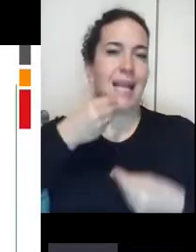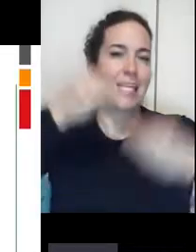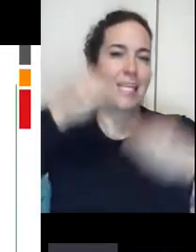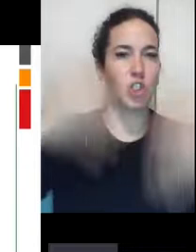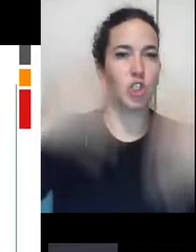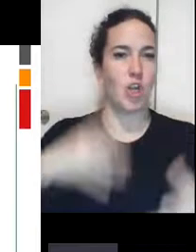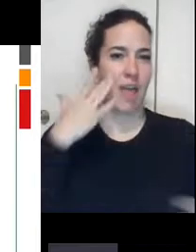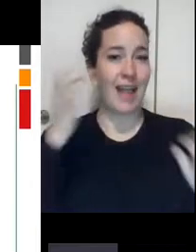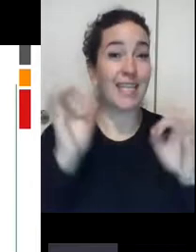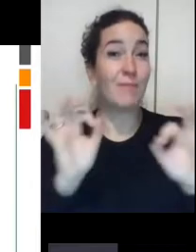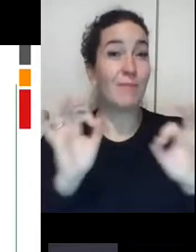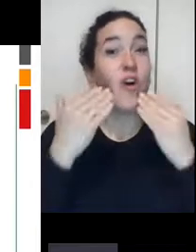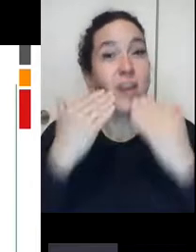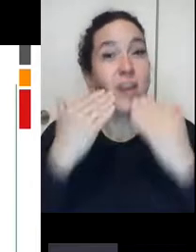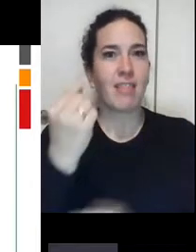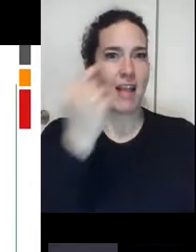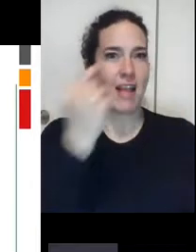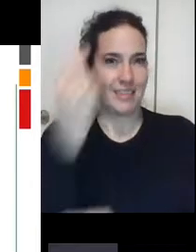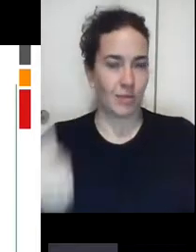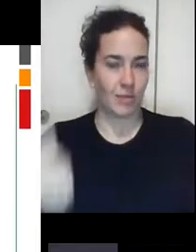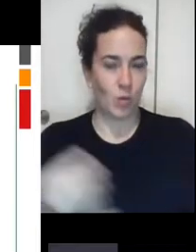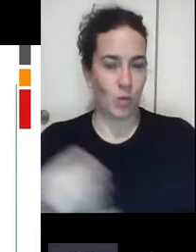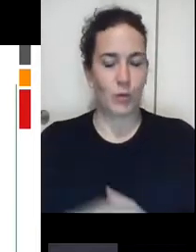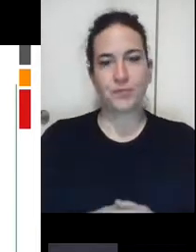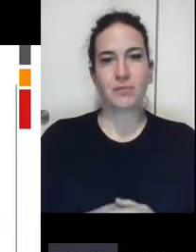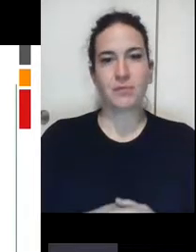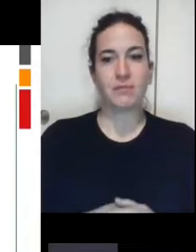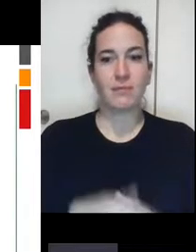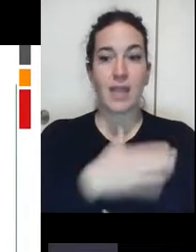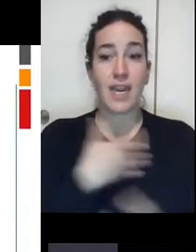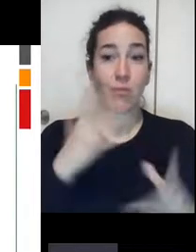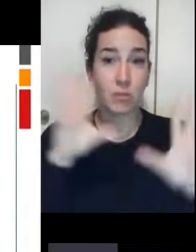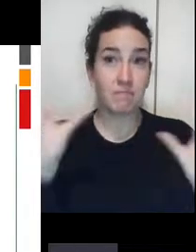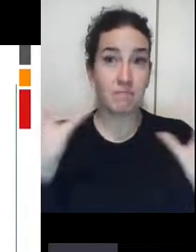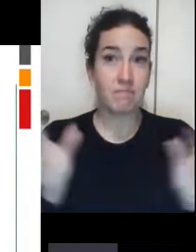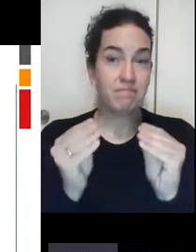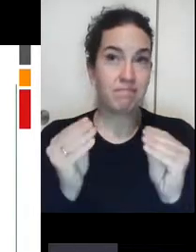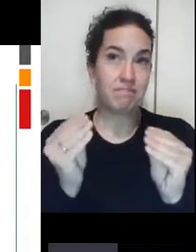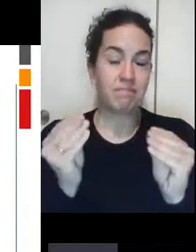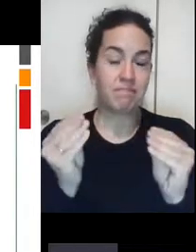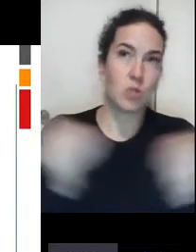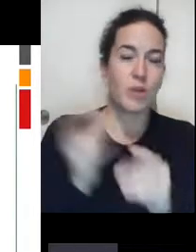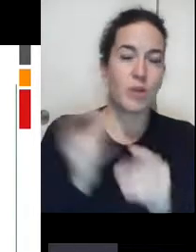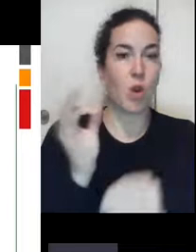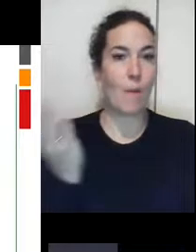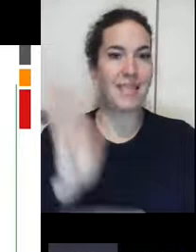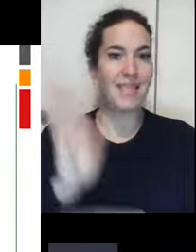¿no? Tendríamos que resumir o presentar desde el punto de vista